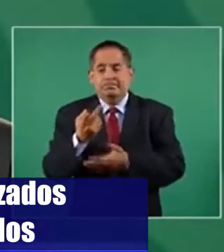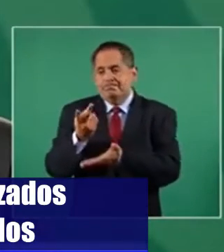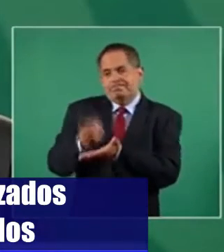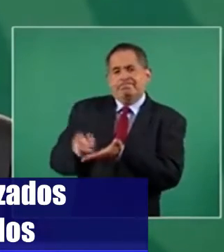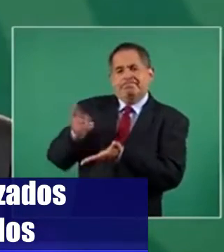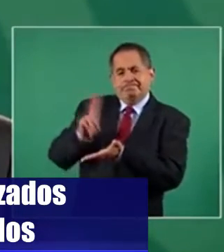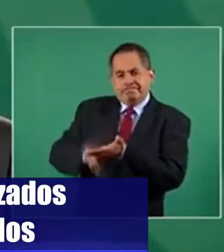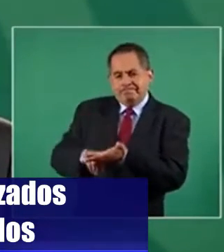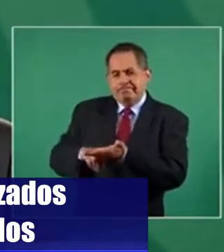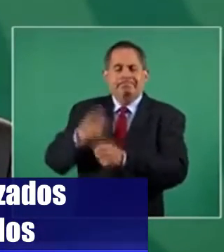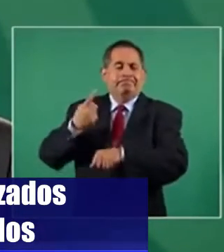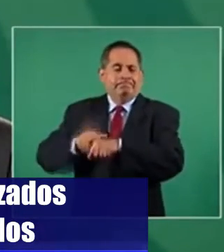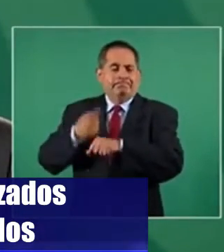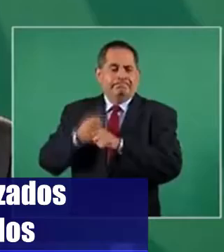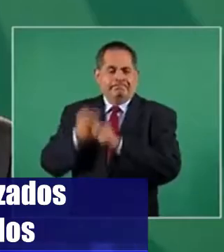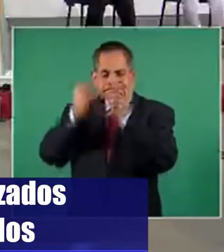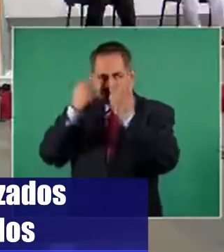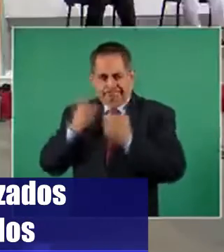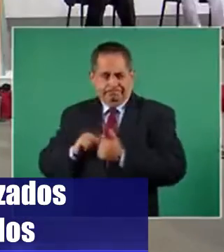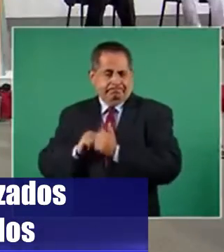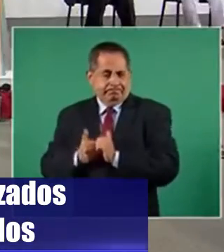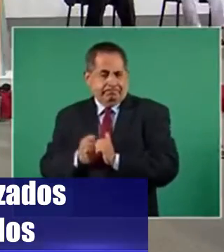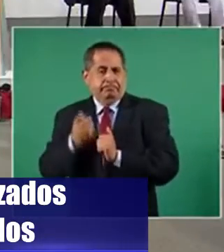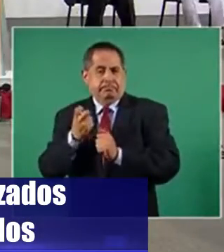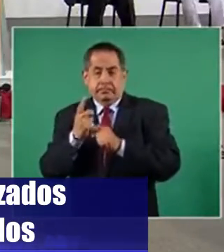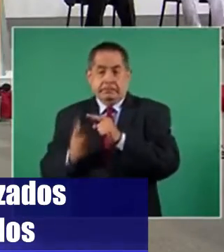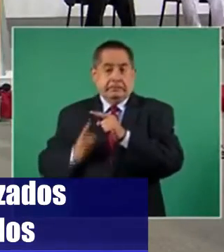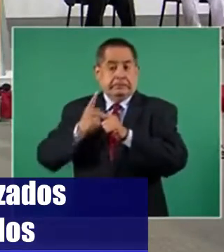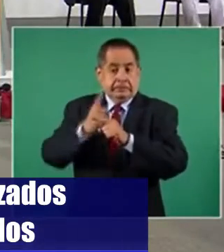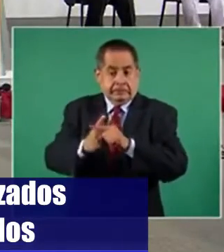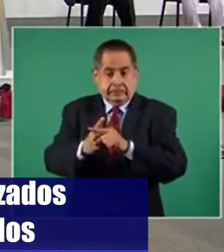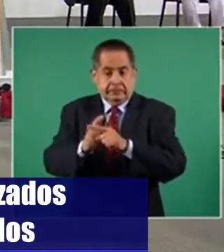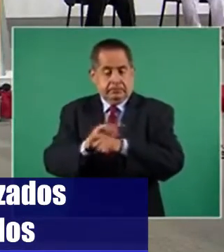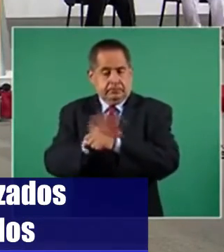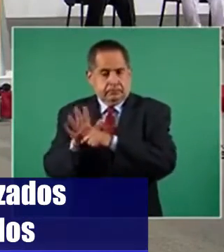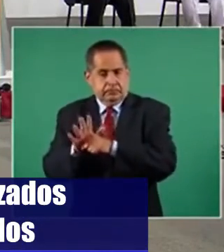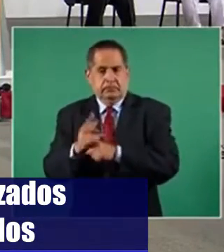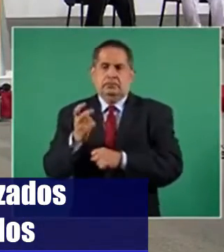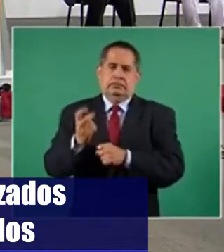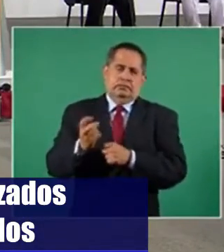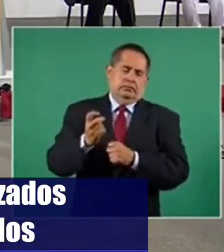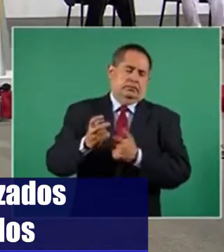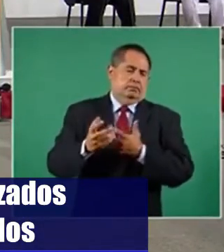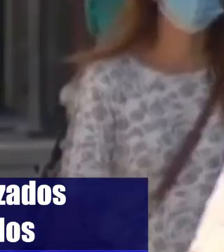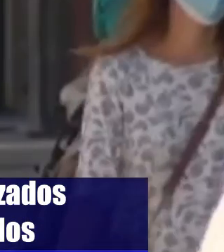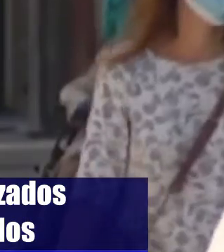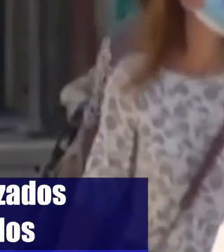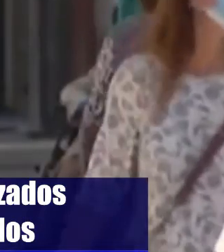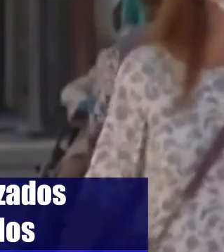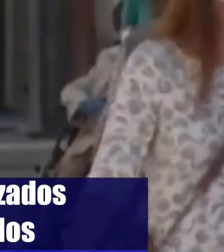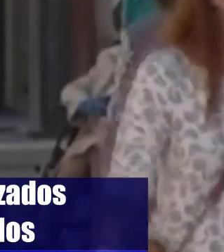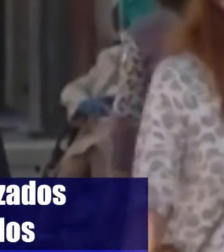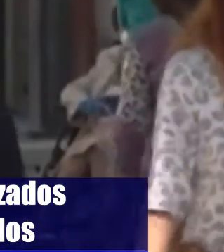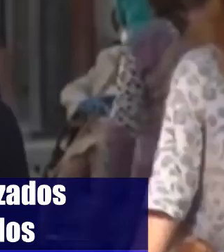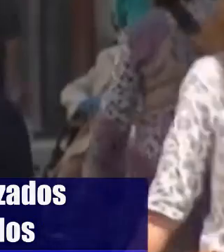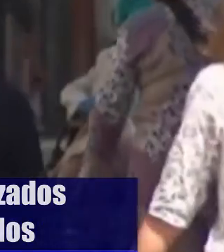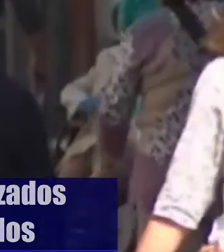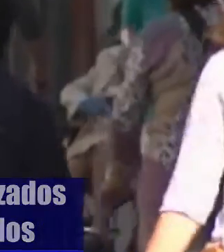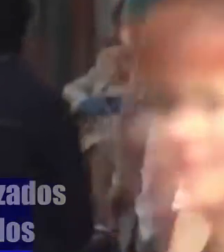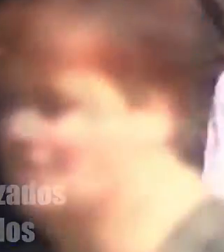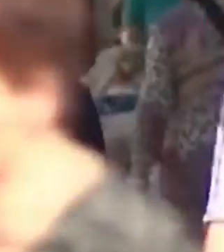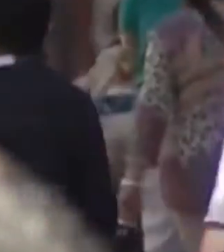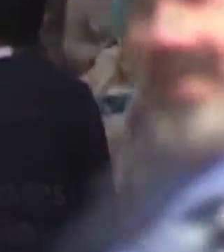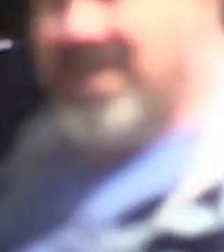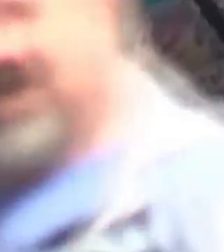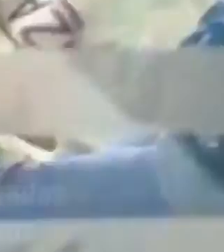importante y posiblemente eso está contribuyendo a que no tengan toda la efectividad de la vacuna. Aclaró, López-Gatell pidió